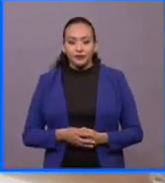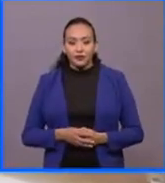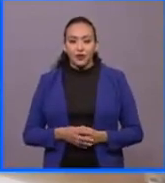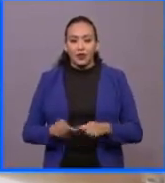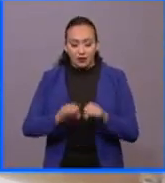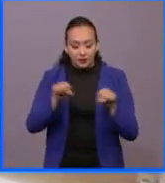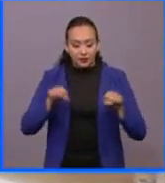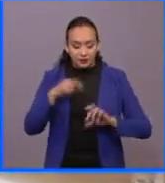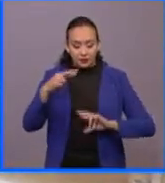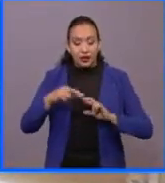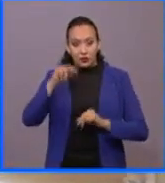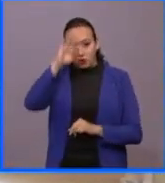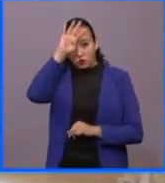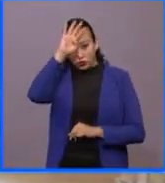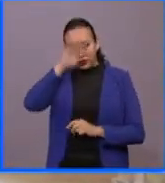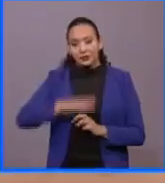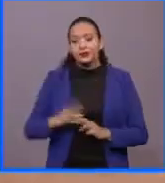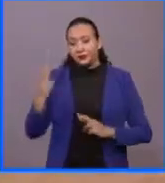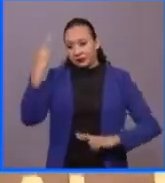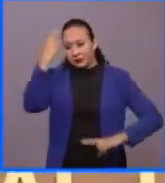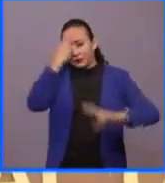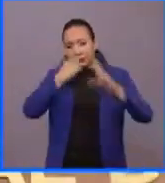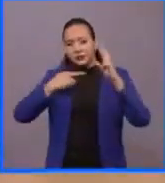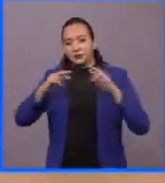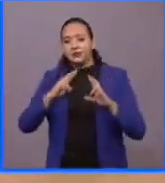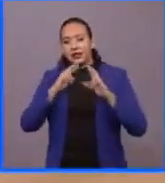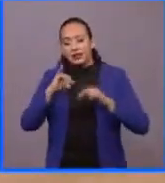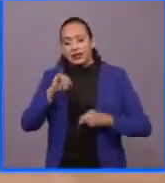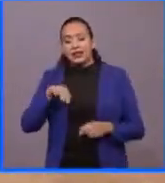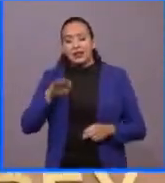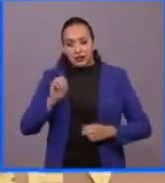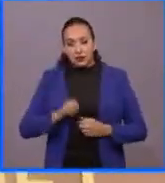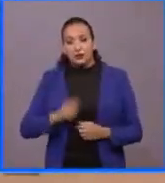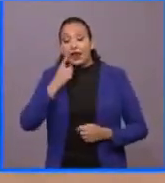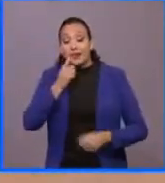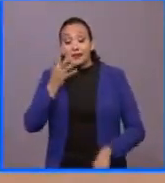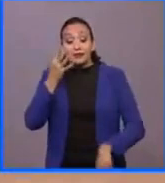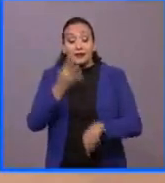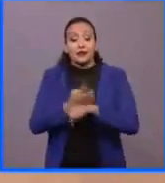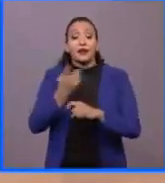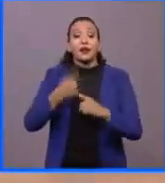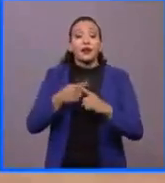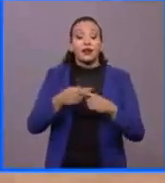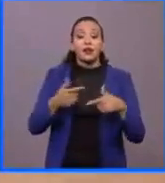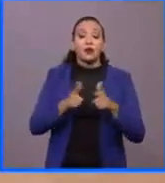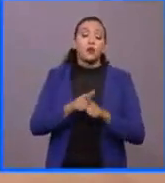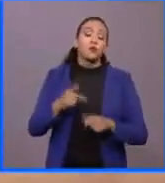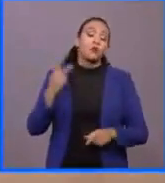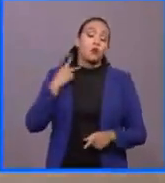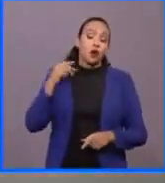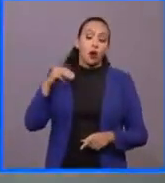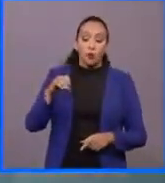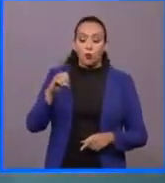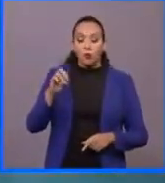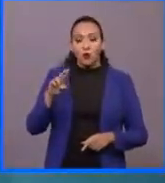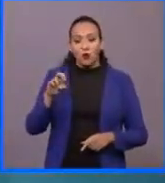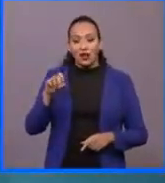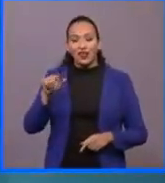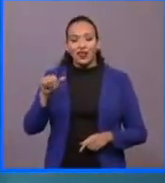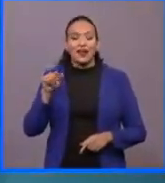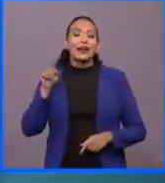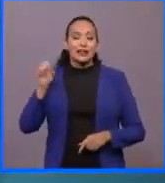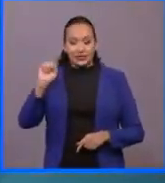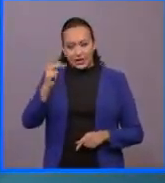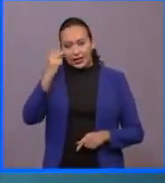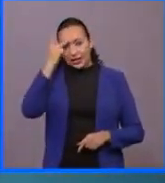La Sala Regional Monterrey confirmó la resolución del Consejo General del INE que sancionó al partido Morena en San Luis Potosí y